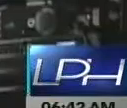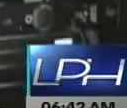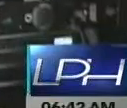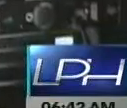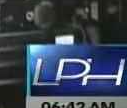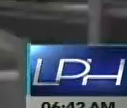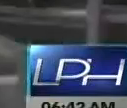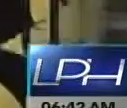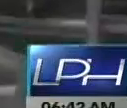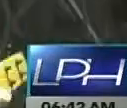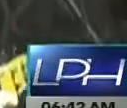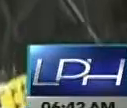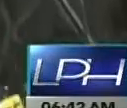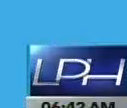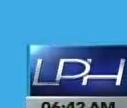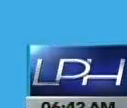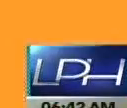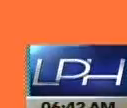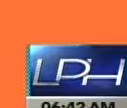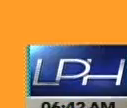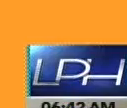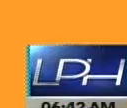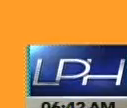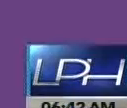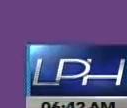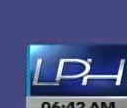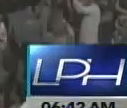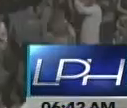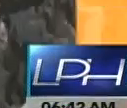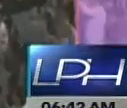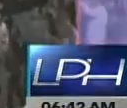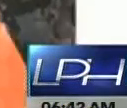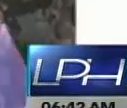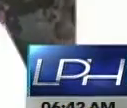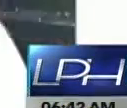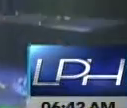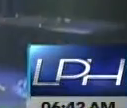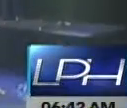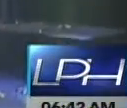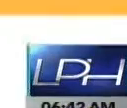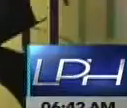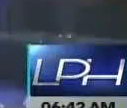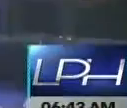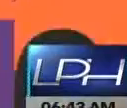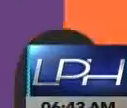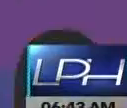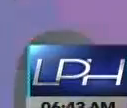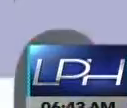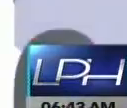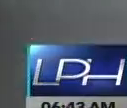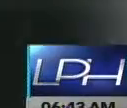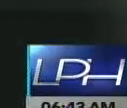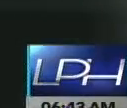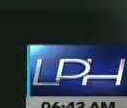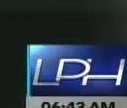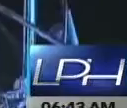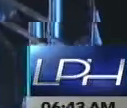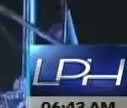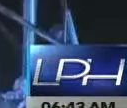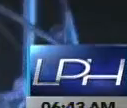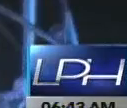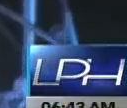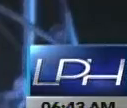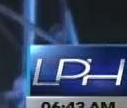y servicios de y para la industria musical. FinVen, Ven Caracas, mostrará el talento y la industria musical venezolana